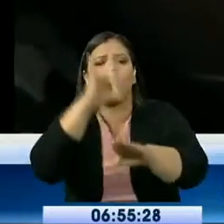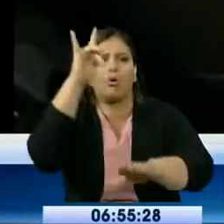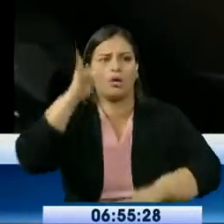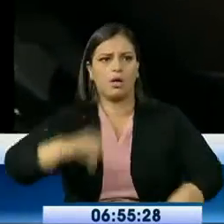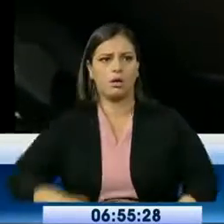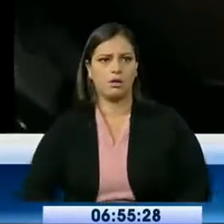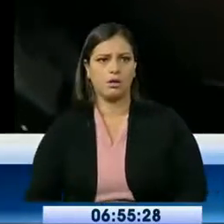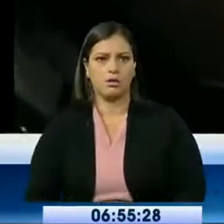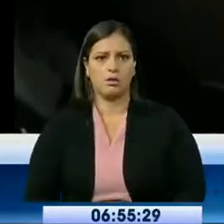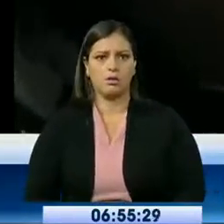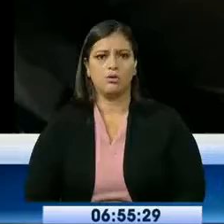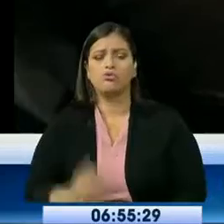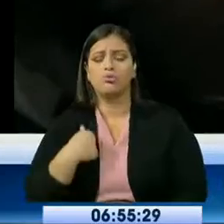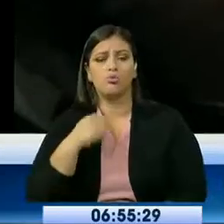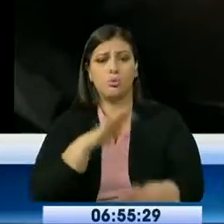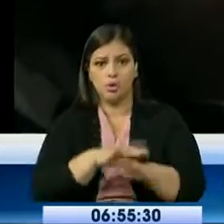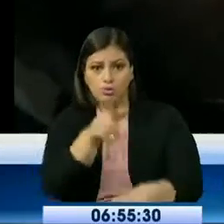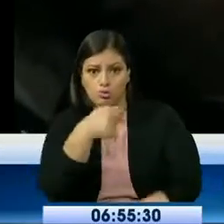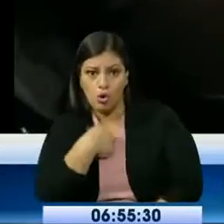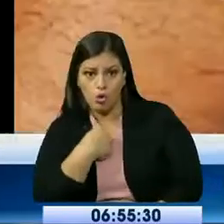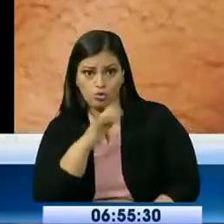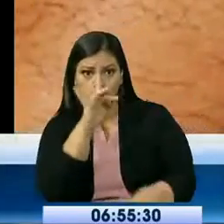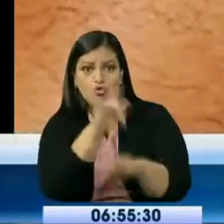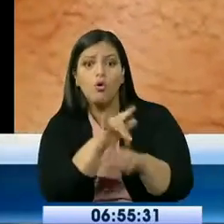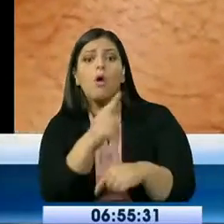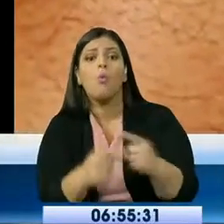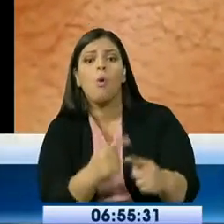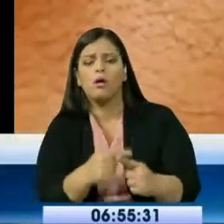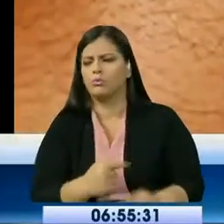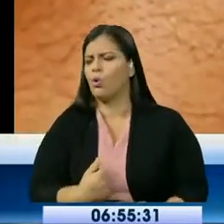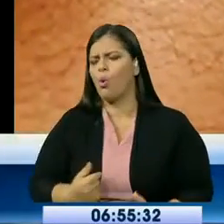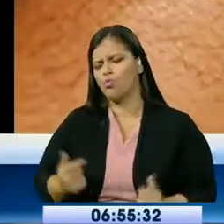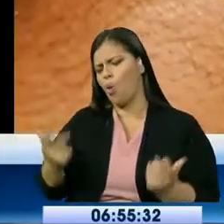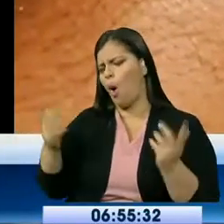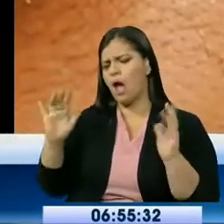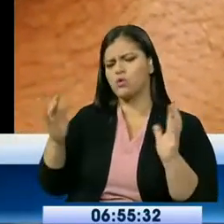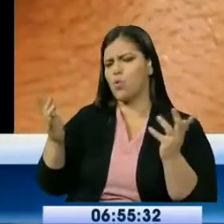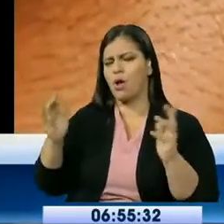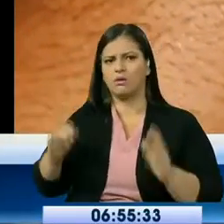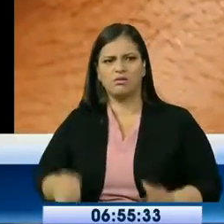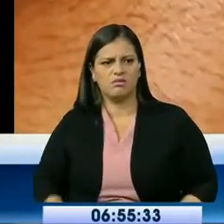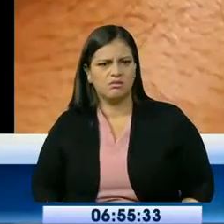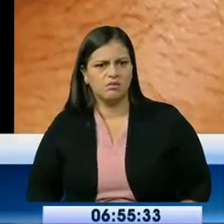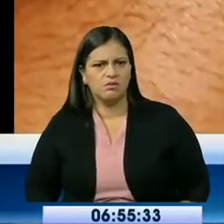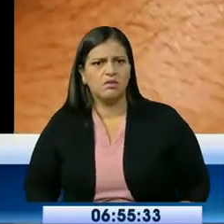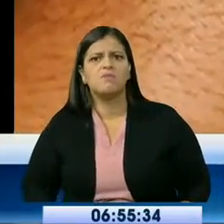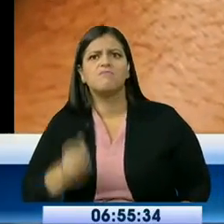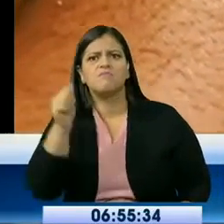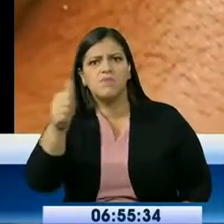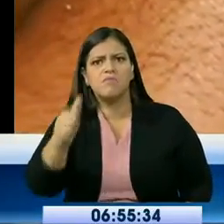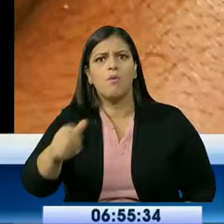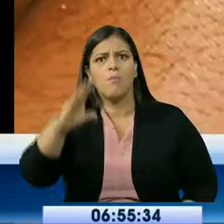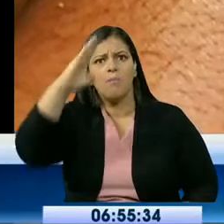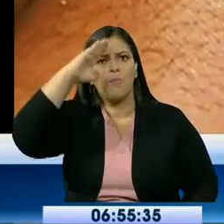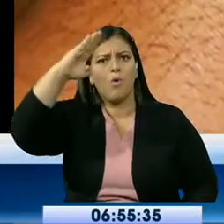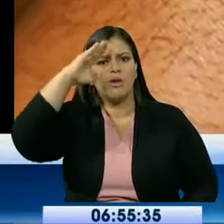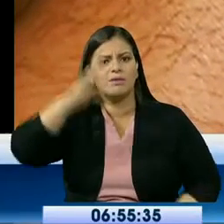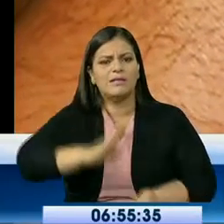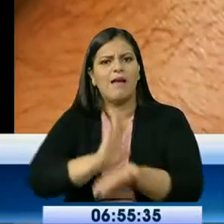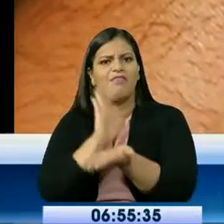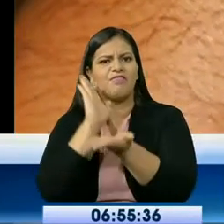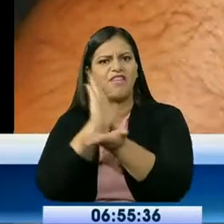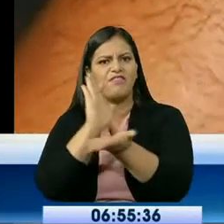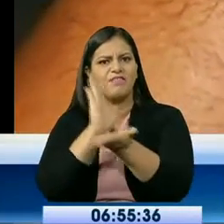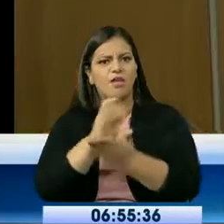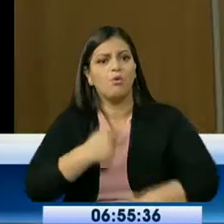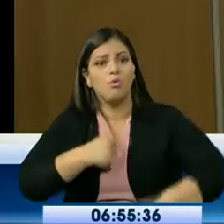pregunté y me dijo que no la había tocado. Y hasta delante del policía que estaba ahí me dijo que yo no la había tocado. Entonces no entiendo qué hago aquí. Yo